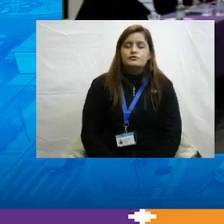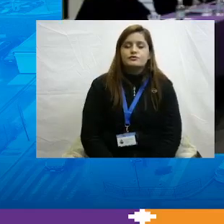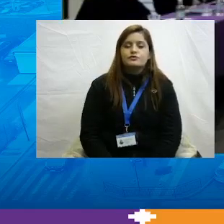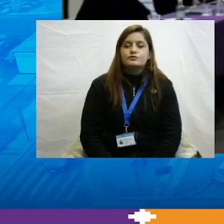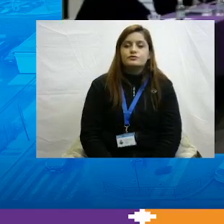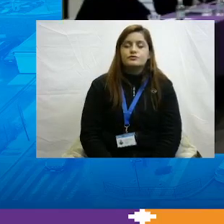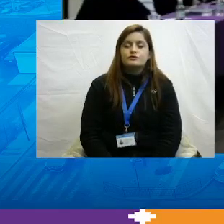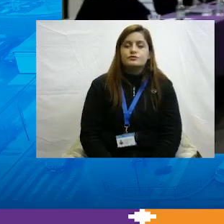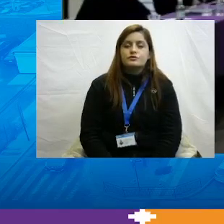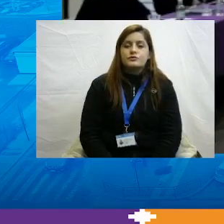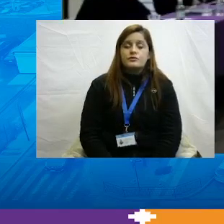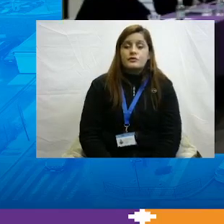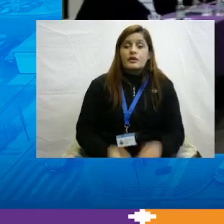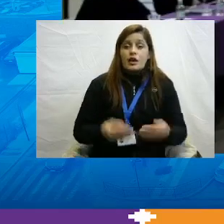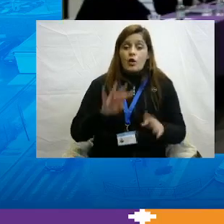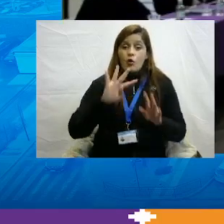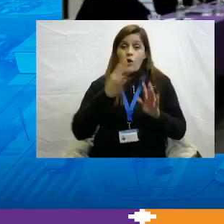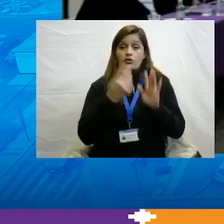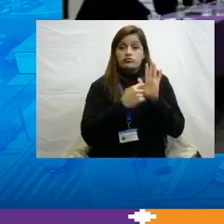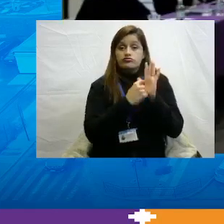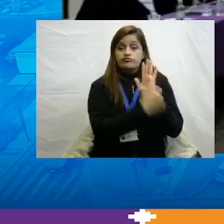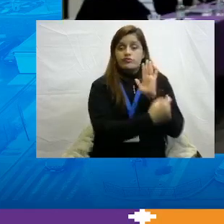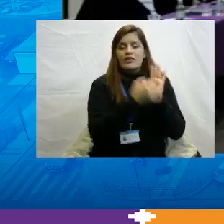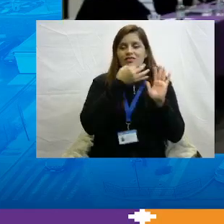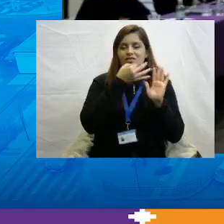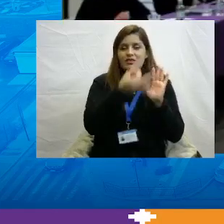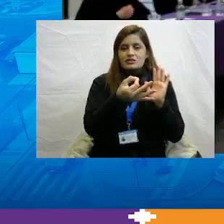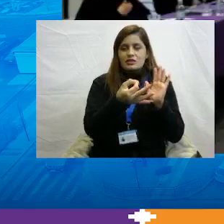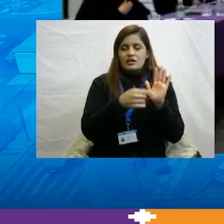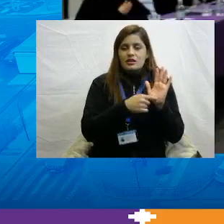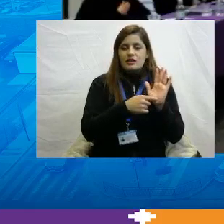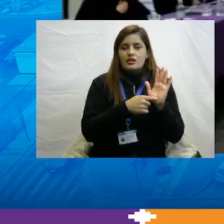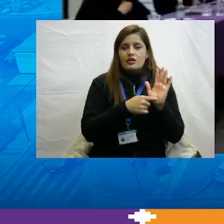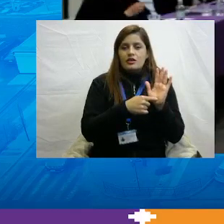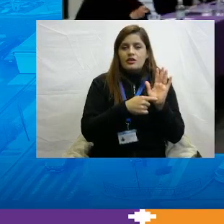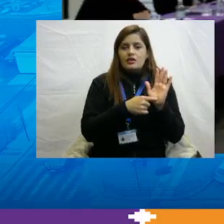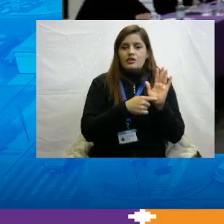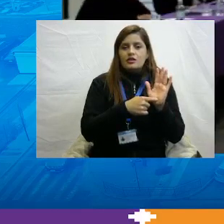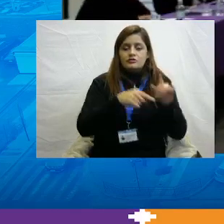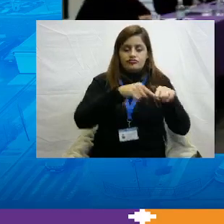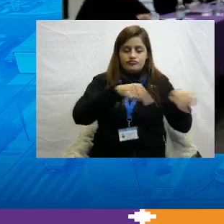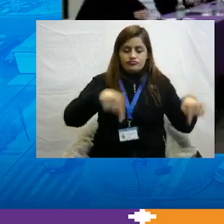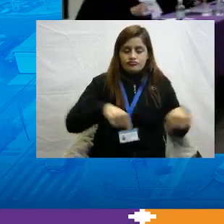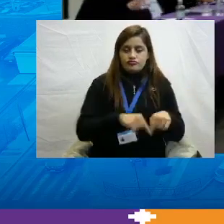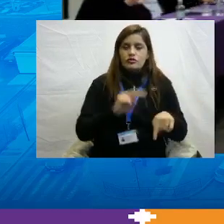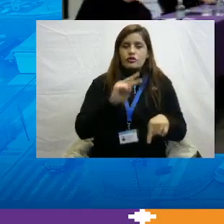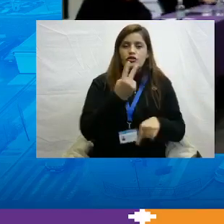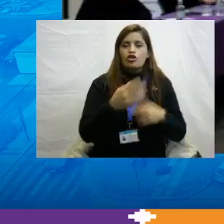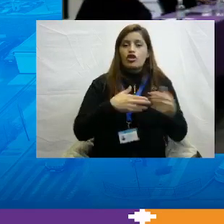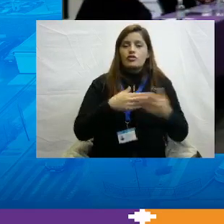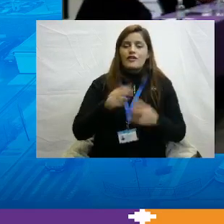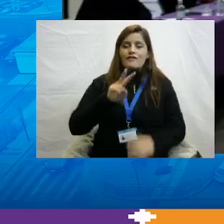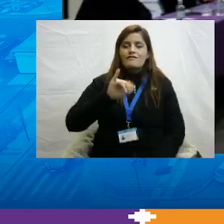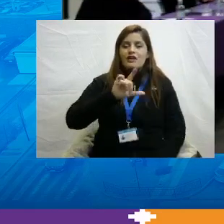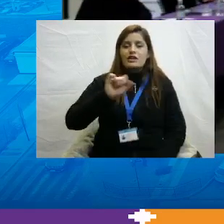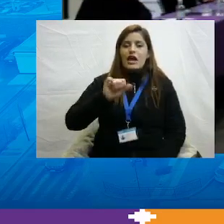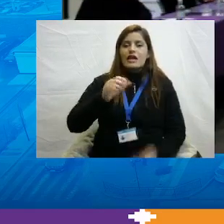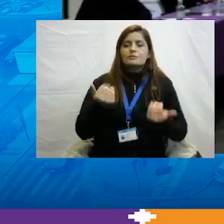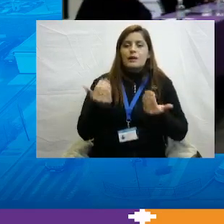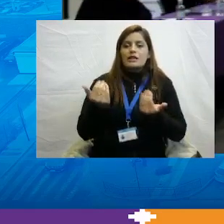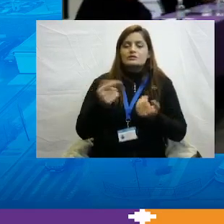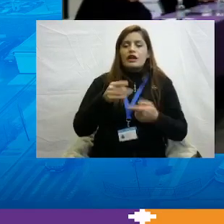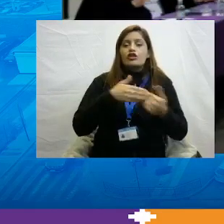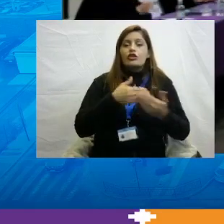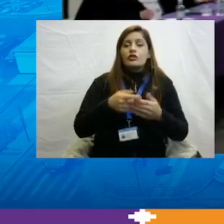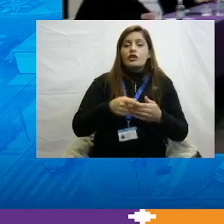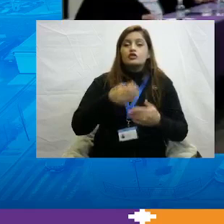Y aquí en su cláusula cuarta señala lo siguiente: se singulariza como loto sitio número 2 de la población Bella Esperanza y está ubicado al costado suroriente